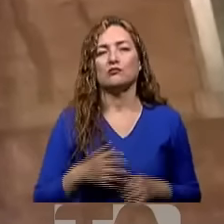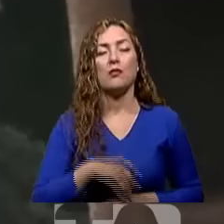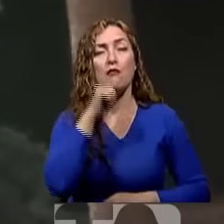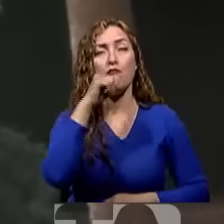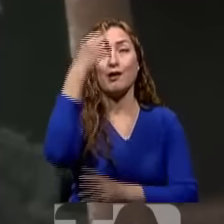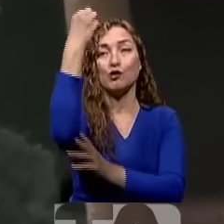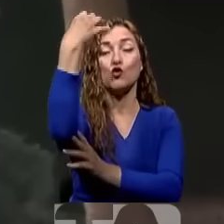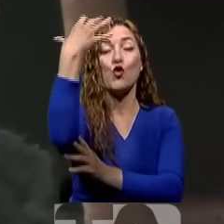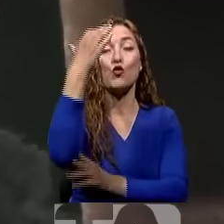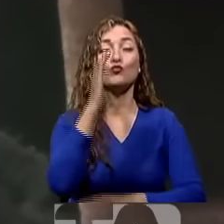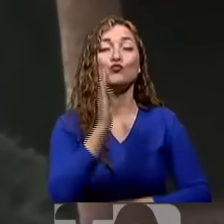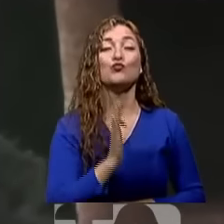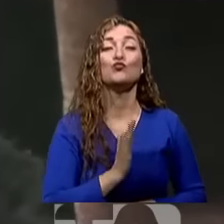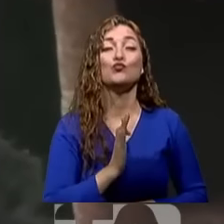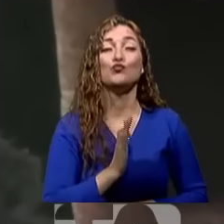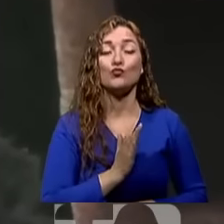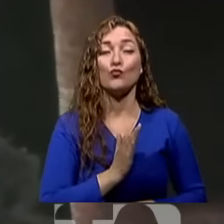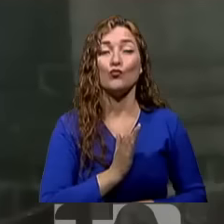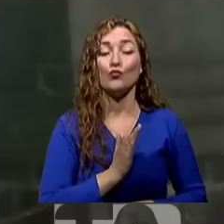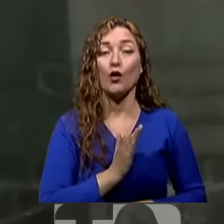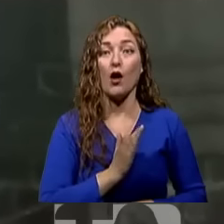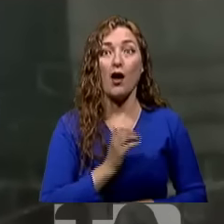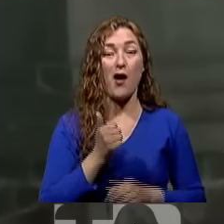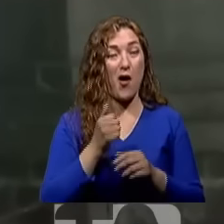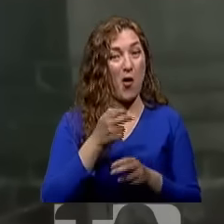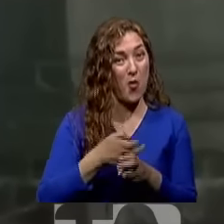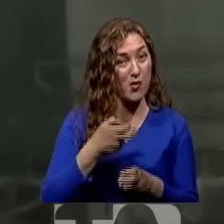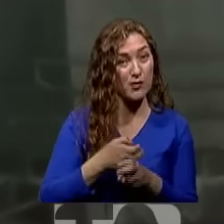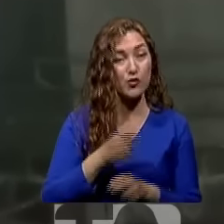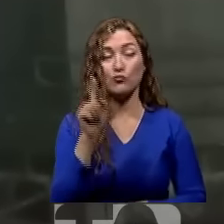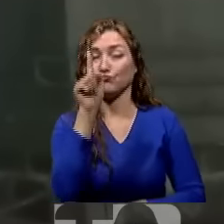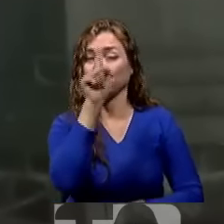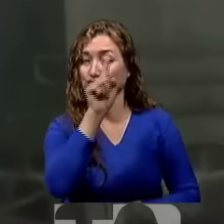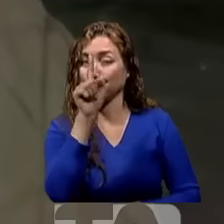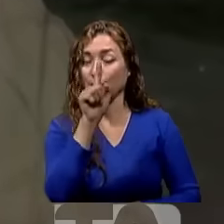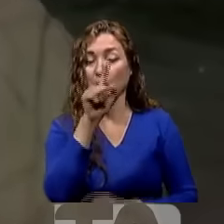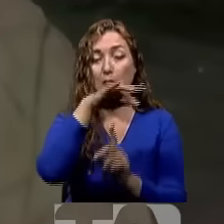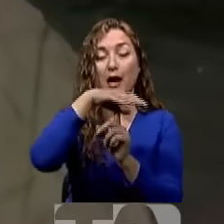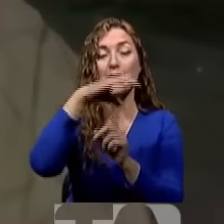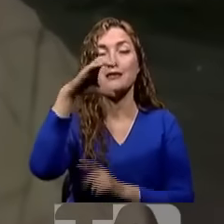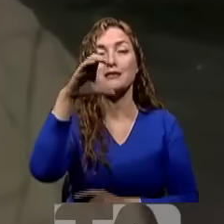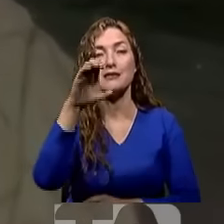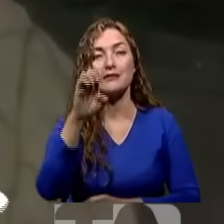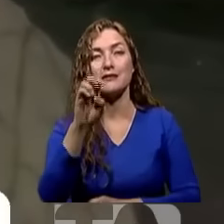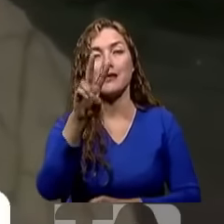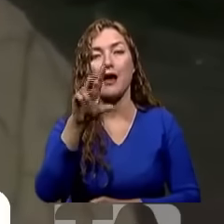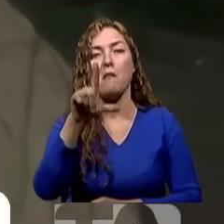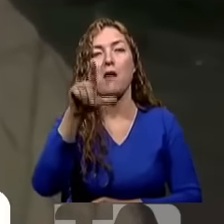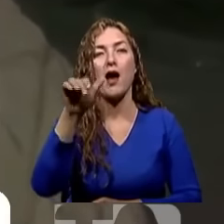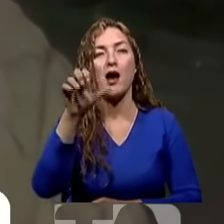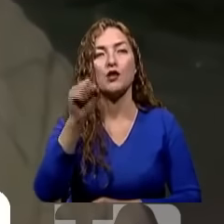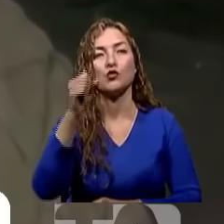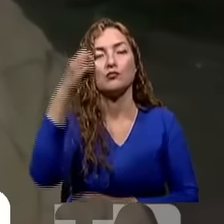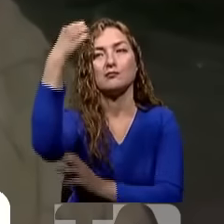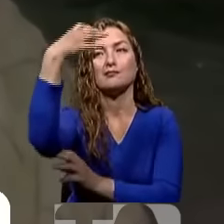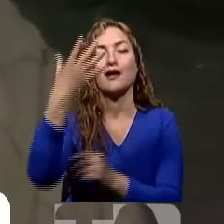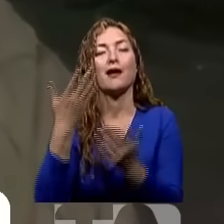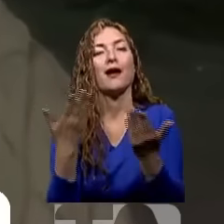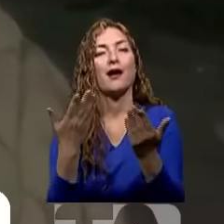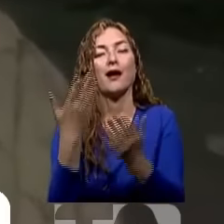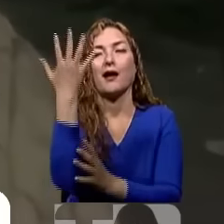iluminación técnicamente no es la adecuada, como ocurre en el Parque Ceballos. ¿Y qué estamos iluminando? Estamos iluminando los